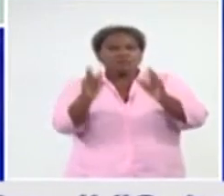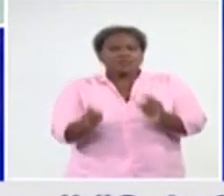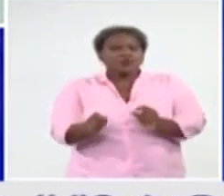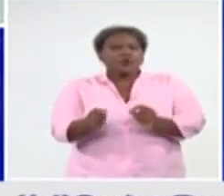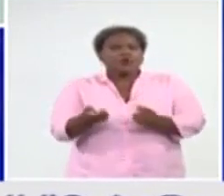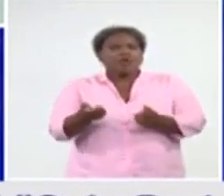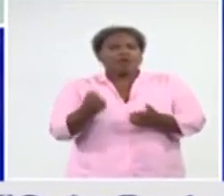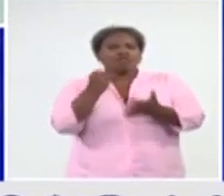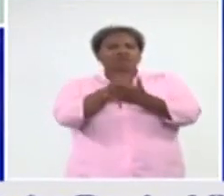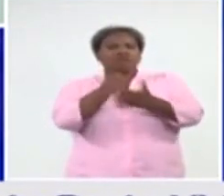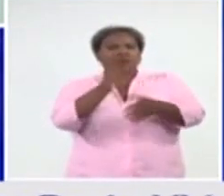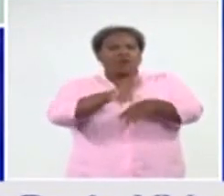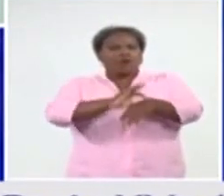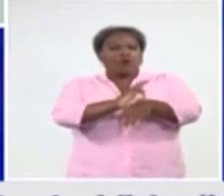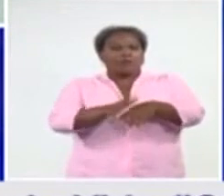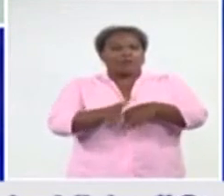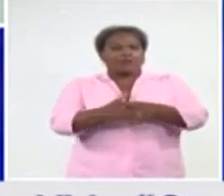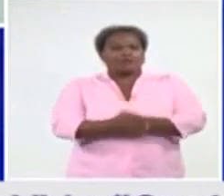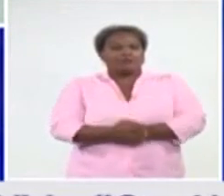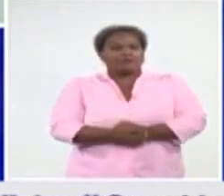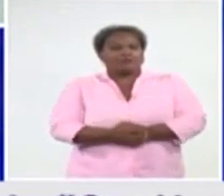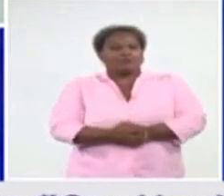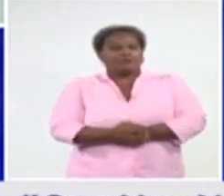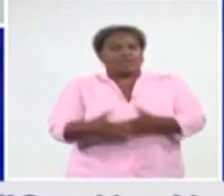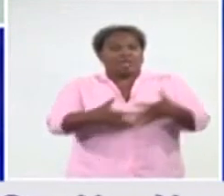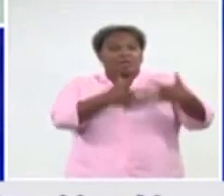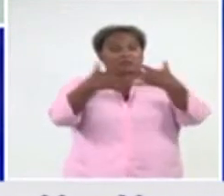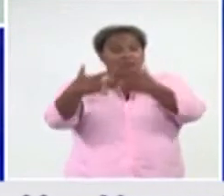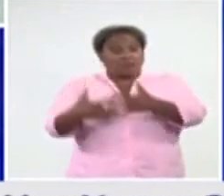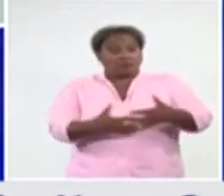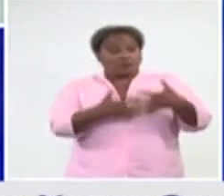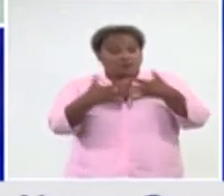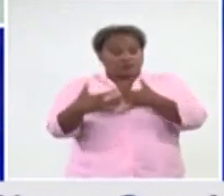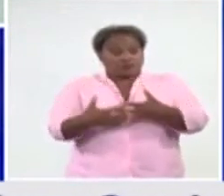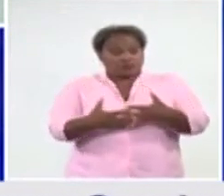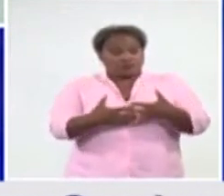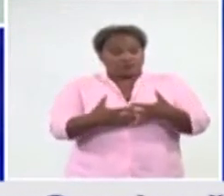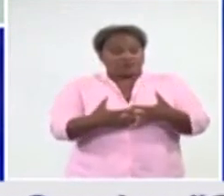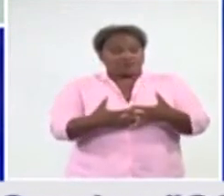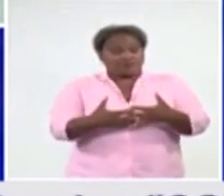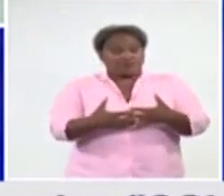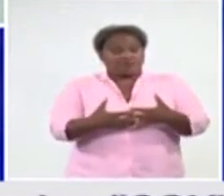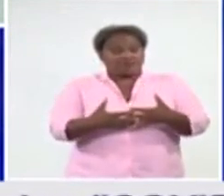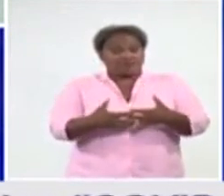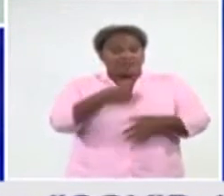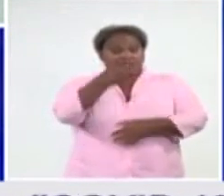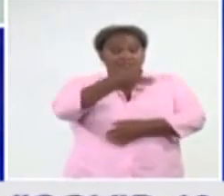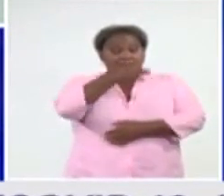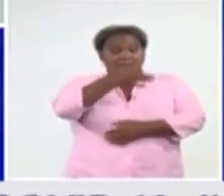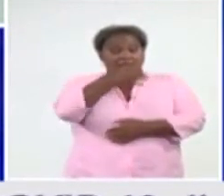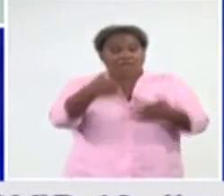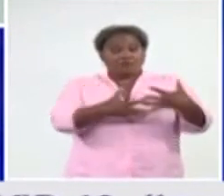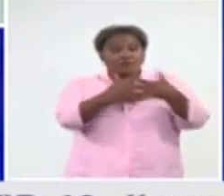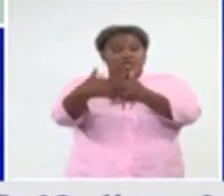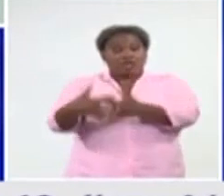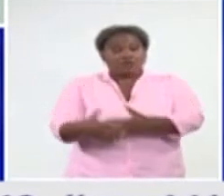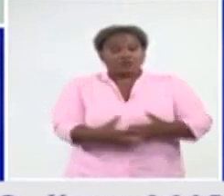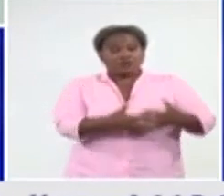ayer. Ahí lo tiene. Estados Unidos, como se ha estado informando,